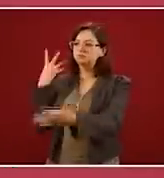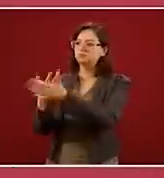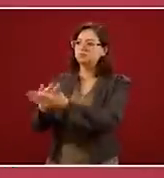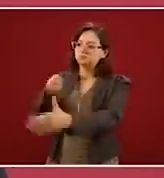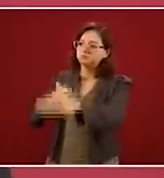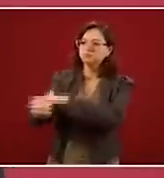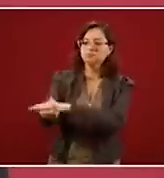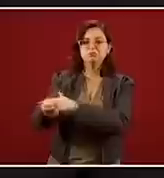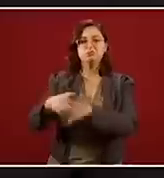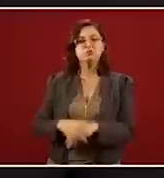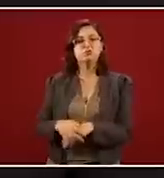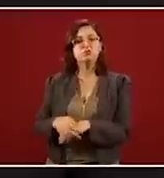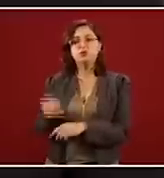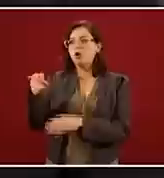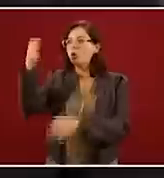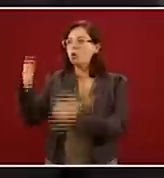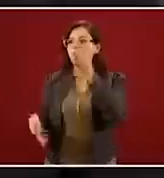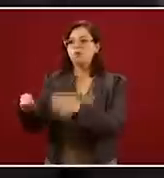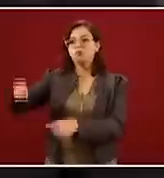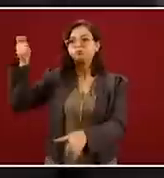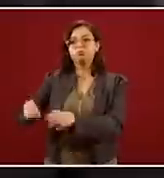y el juez lo saca.